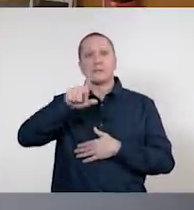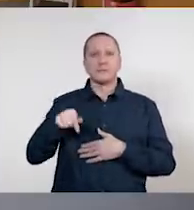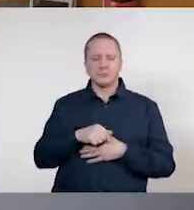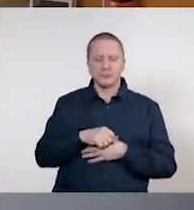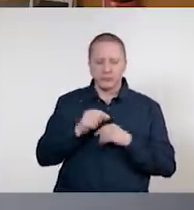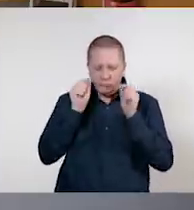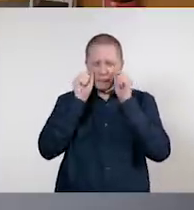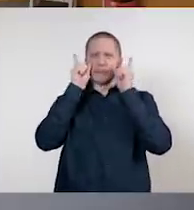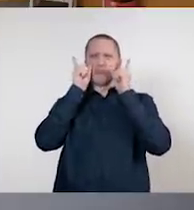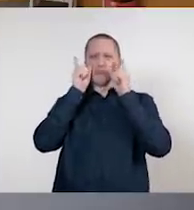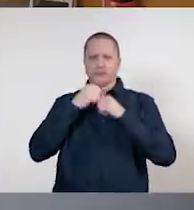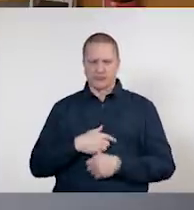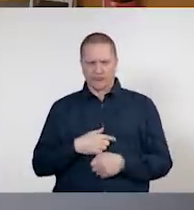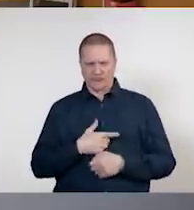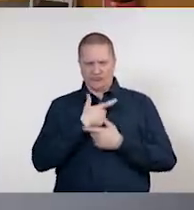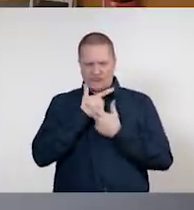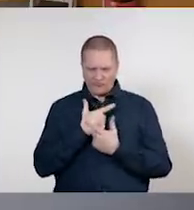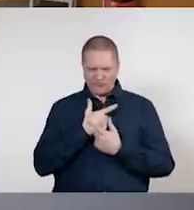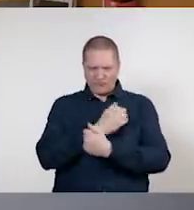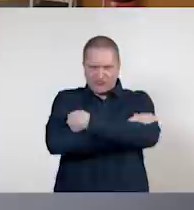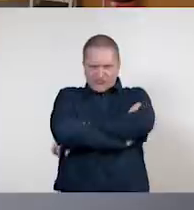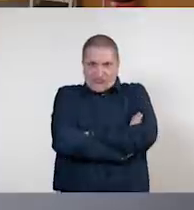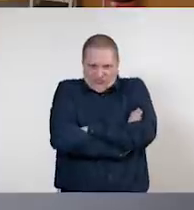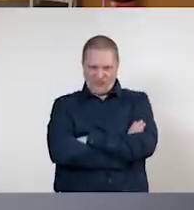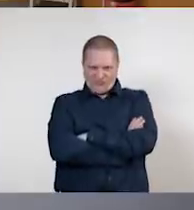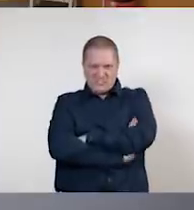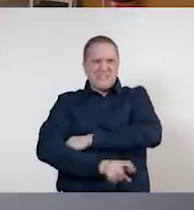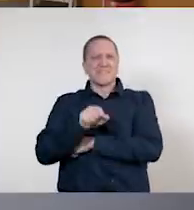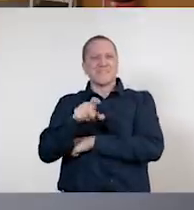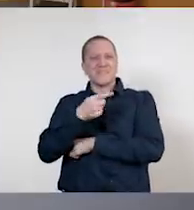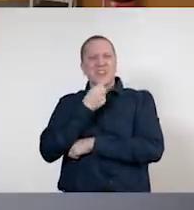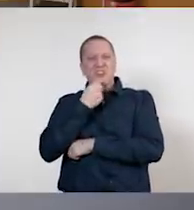una carota. Así como los niños cuando se levantan de malas.